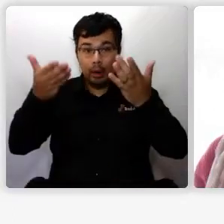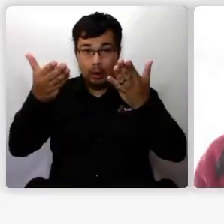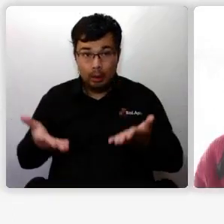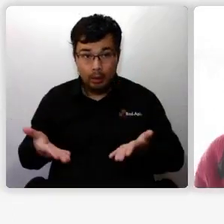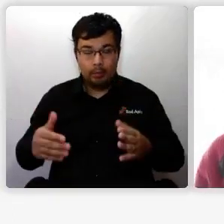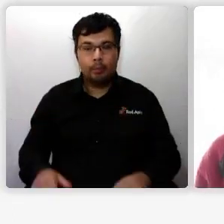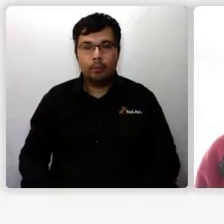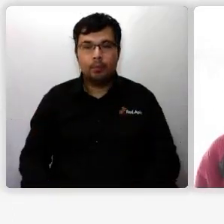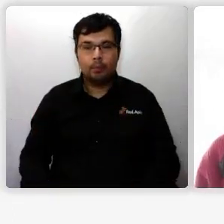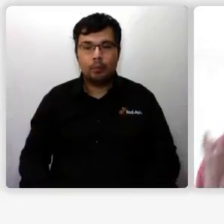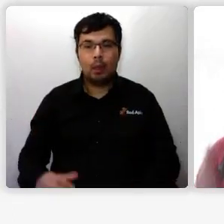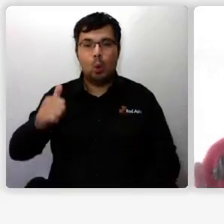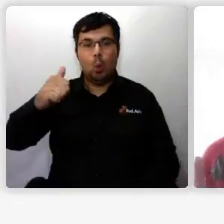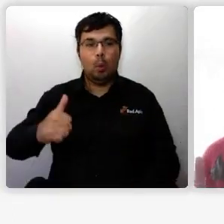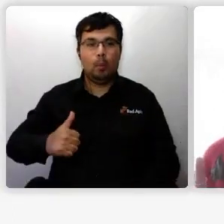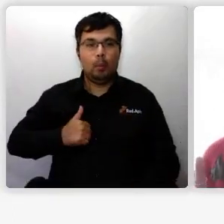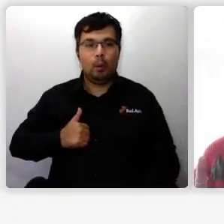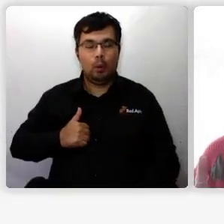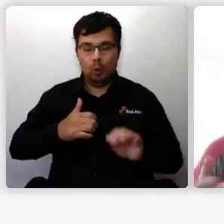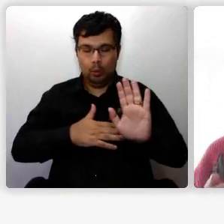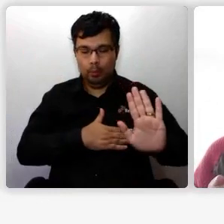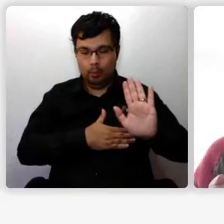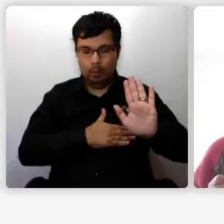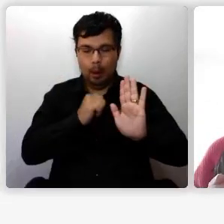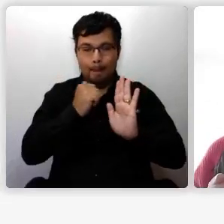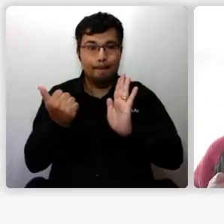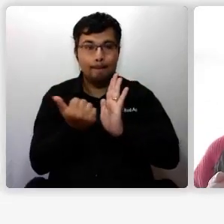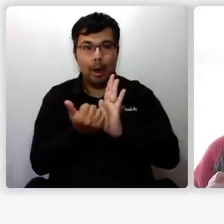y cumplamos lo que promete la marca.